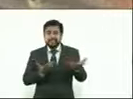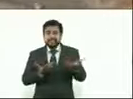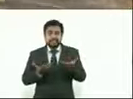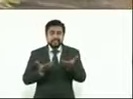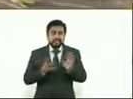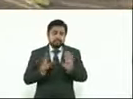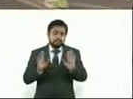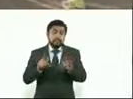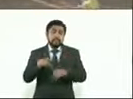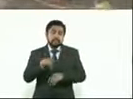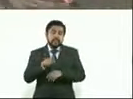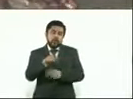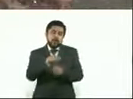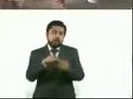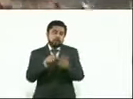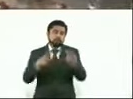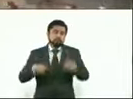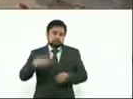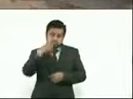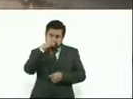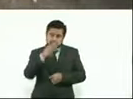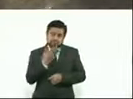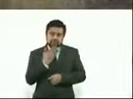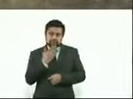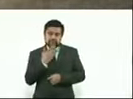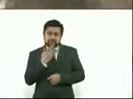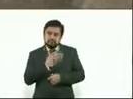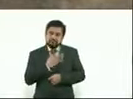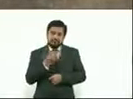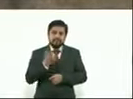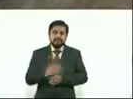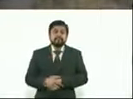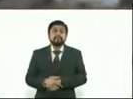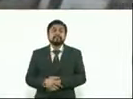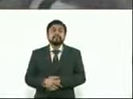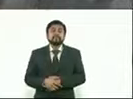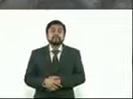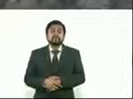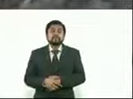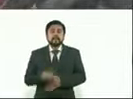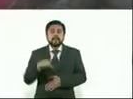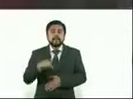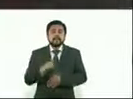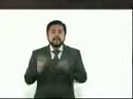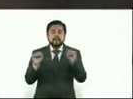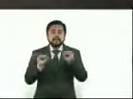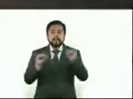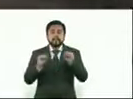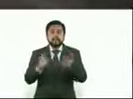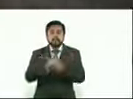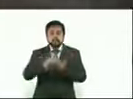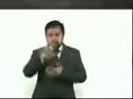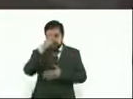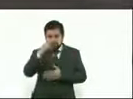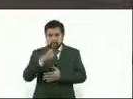logre el triunfo en la maratón de la Ciudad de México. Y la representante de Kenia, Lucy